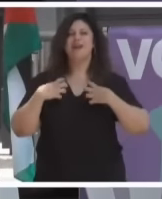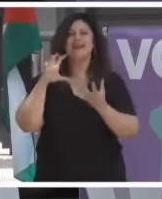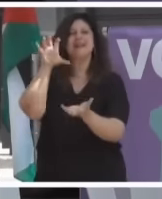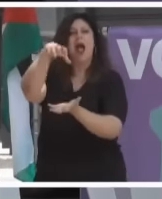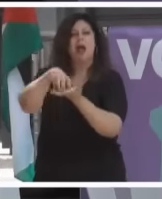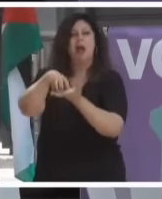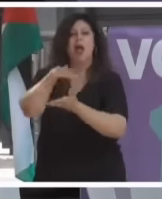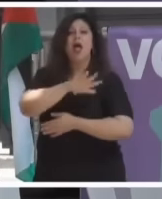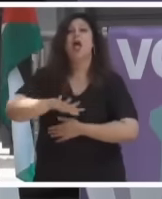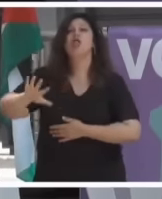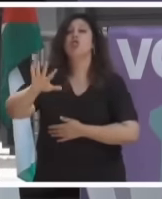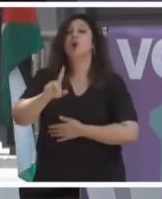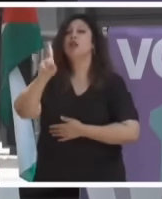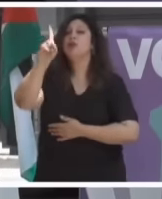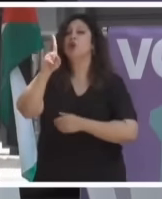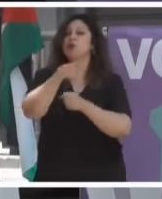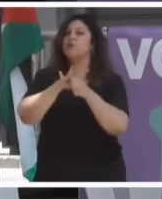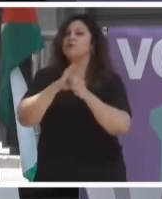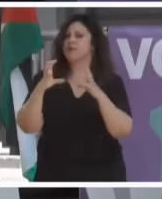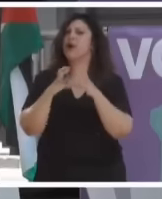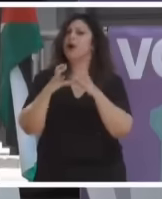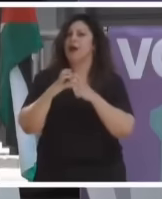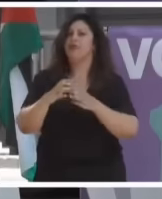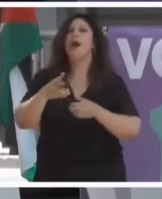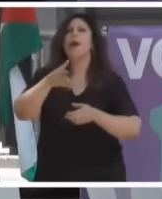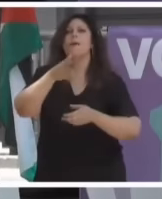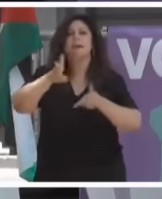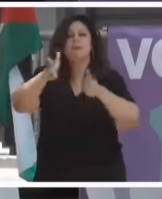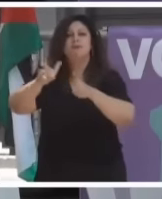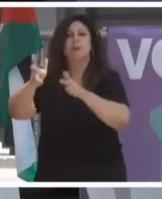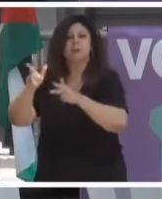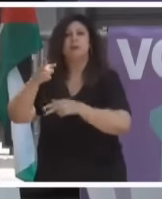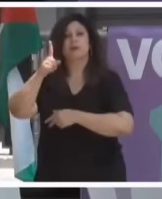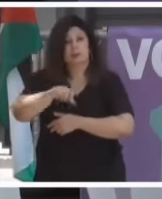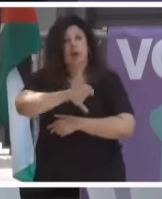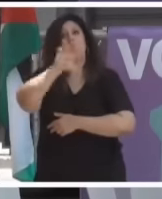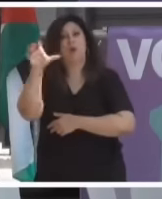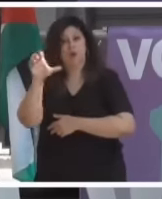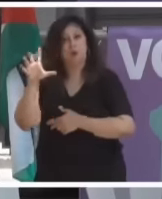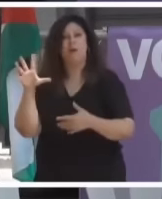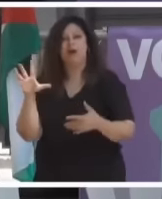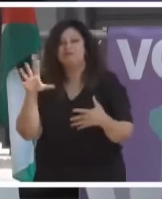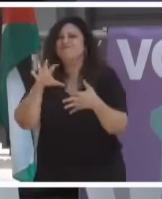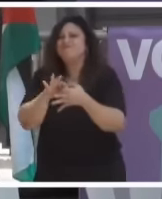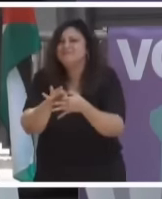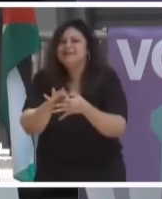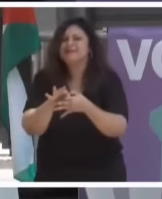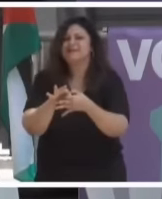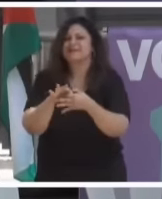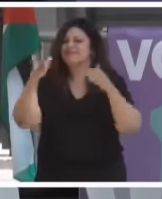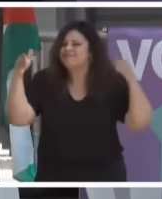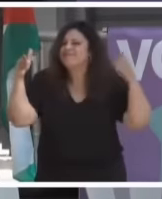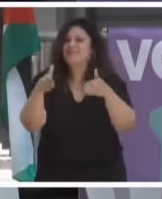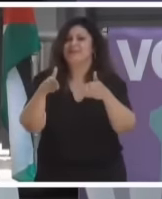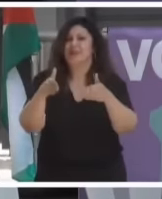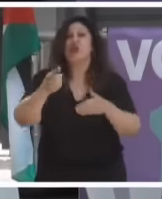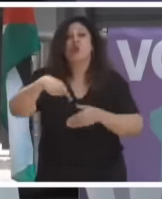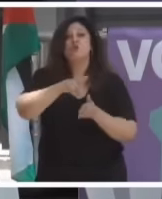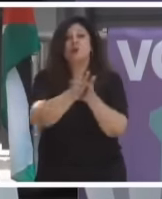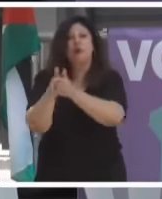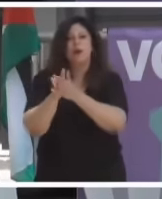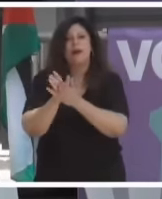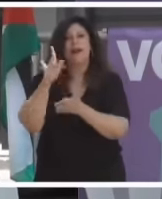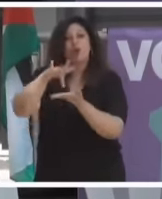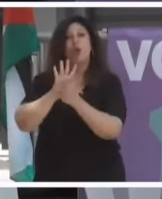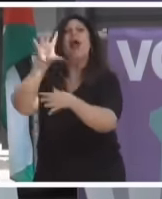comarca norte de nuestra provincia, para la que también Europa tiene mucho que decir y que hacer, y así van a hacer nuestras compañeras cuando estén